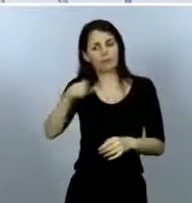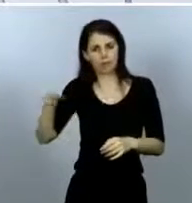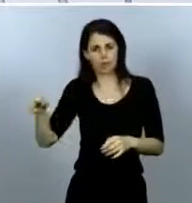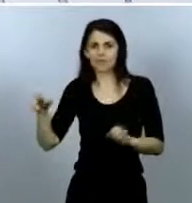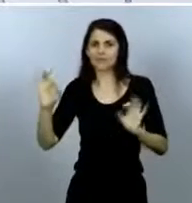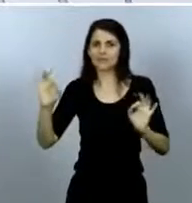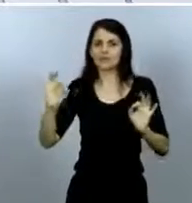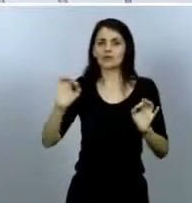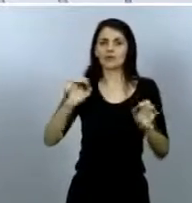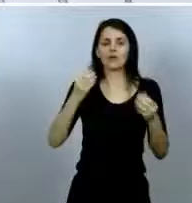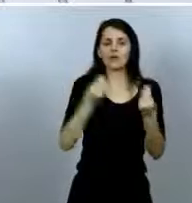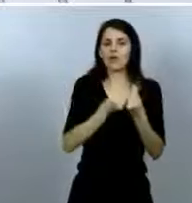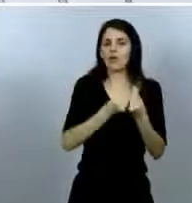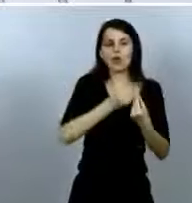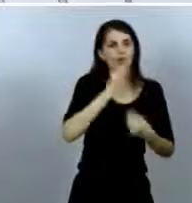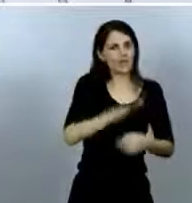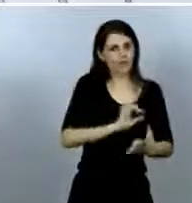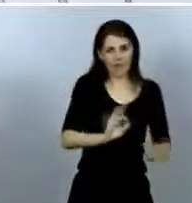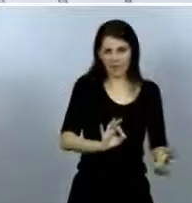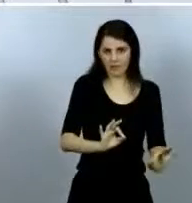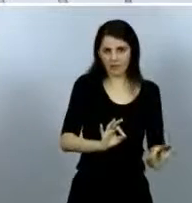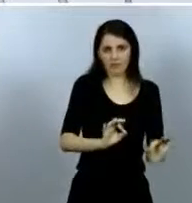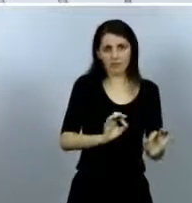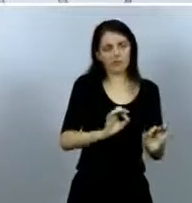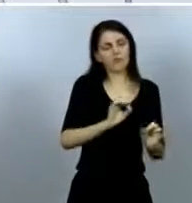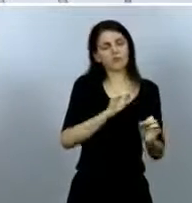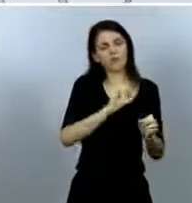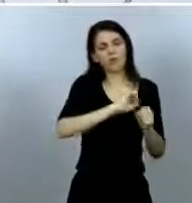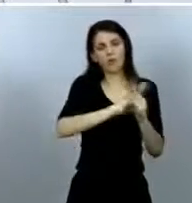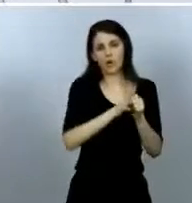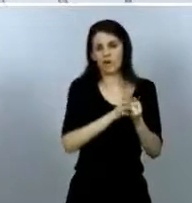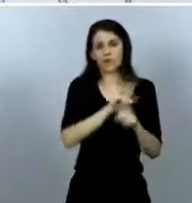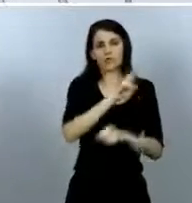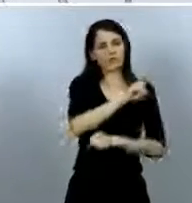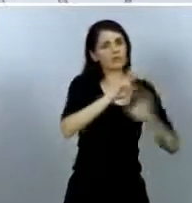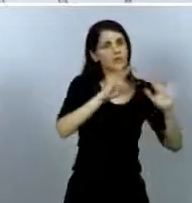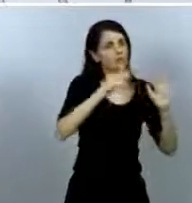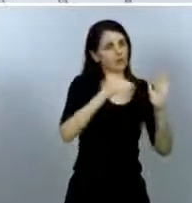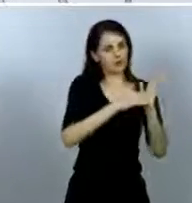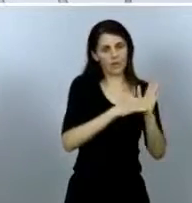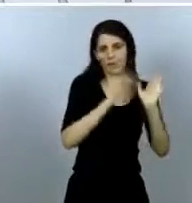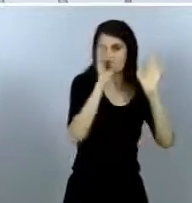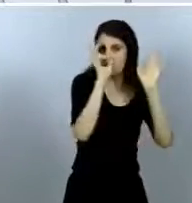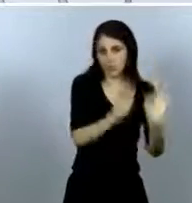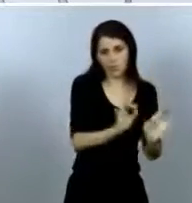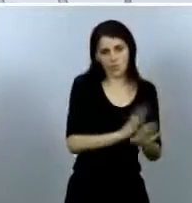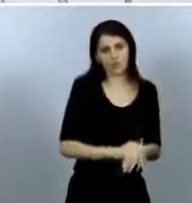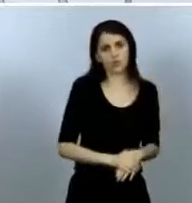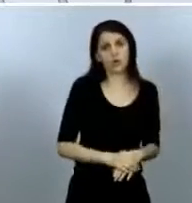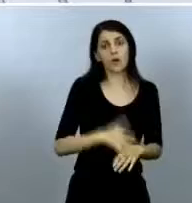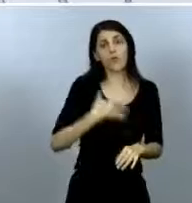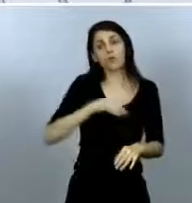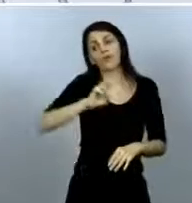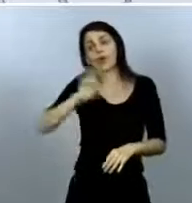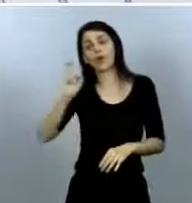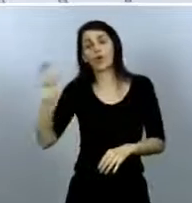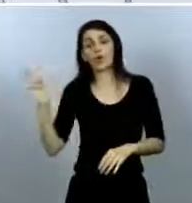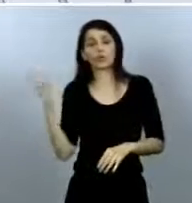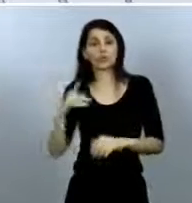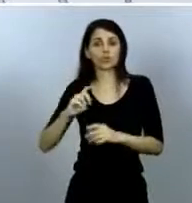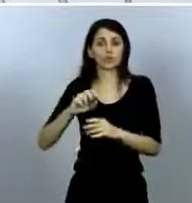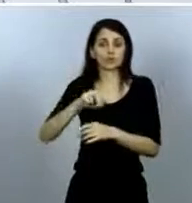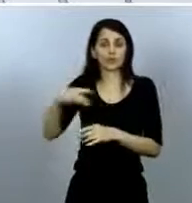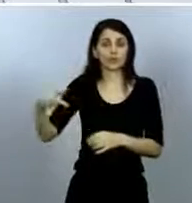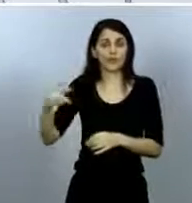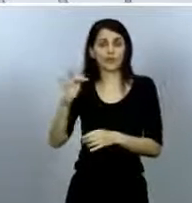confirmados por coronavirus más esos que pueden no haberse diagnosticado pero que han podido fallecer con cólera virus y luego tenemos otra parte que